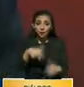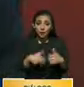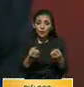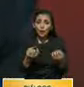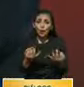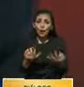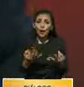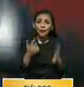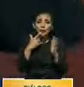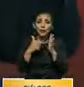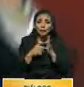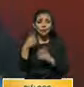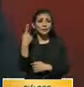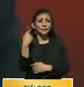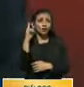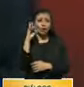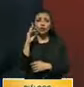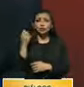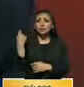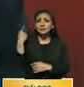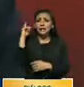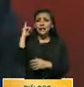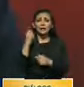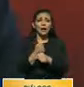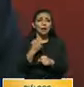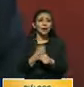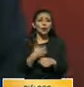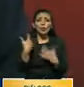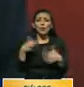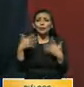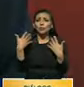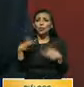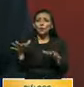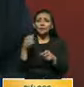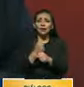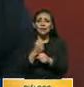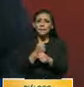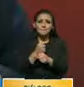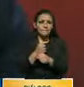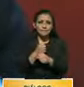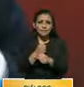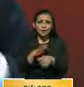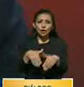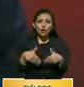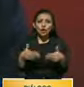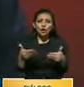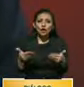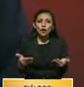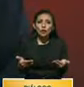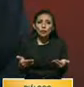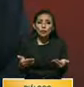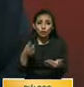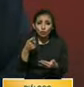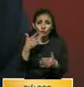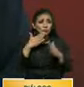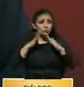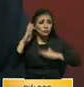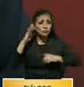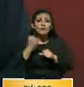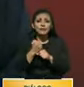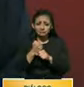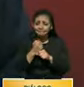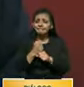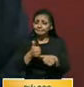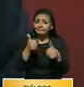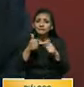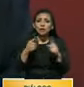baratillo de ofertas, que el 1.800.000 empleos, que ni sé cuántos empleos. El problema es el cómo vamos a hacerlo. Vamos a proponer un